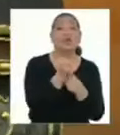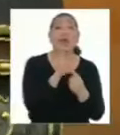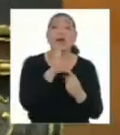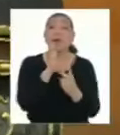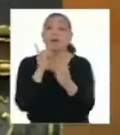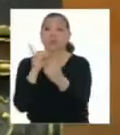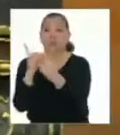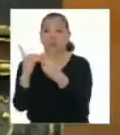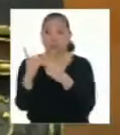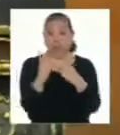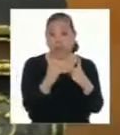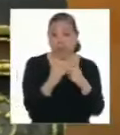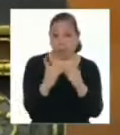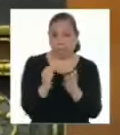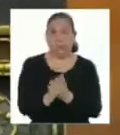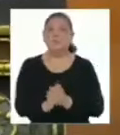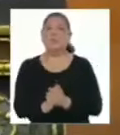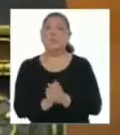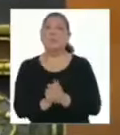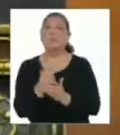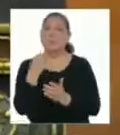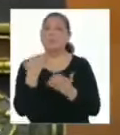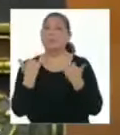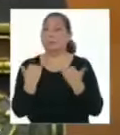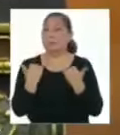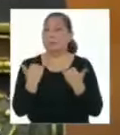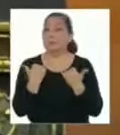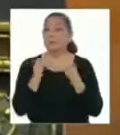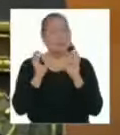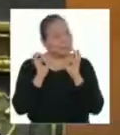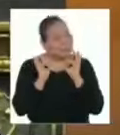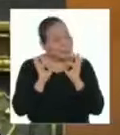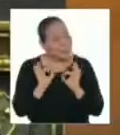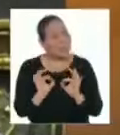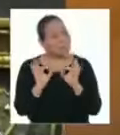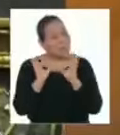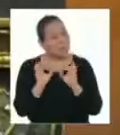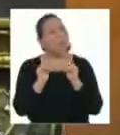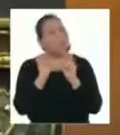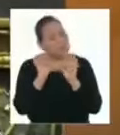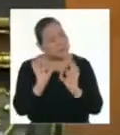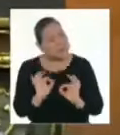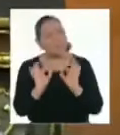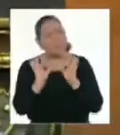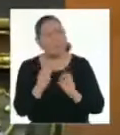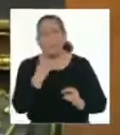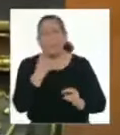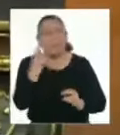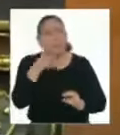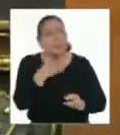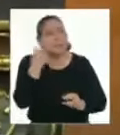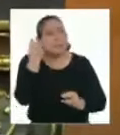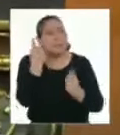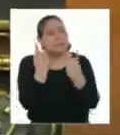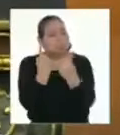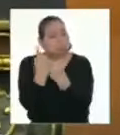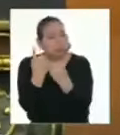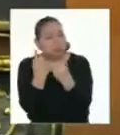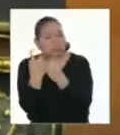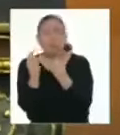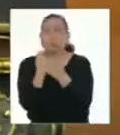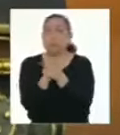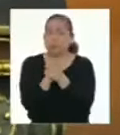diálogo social y que para eso persistamos una y otra vez en entendernos,